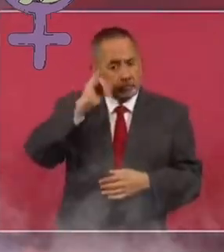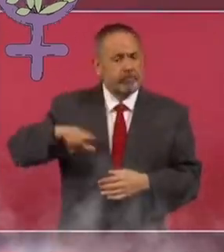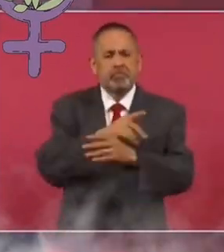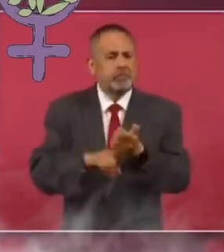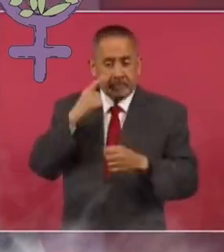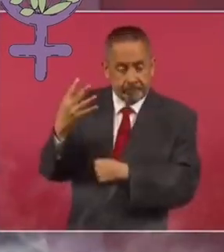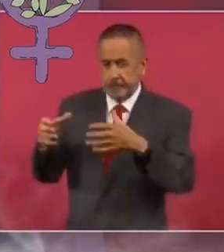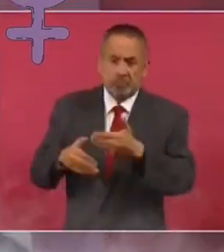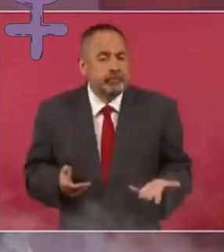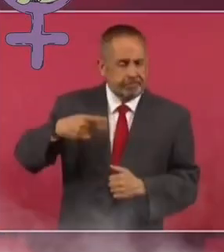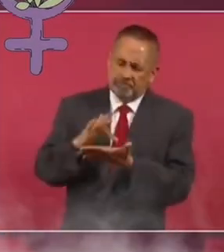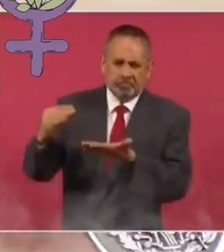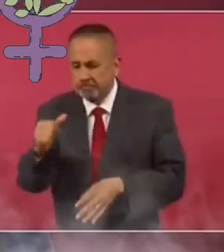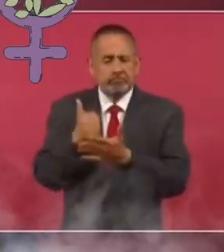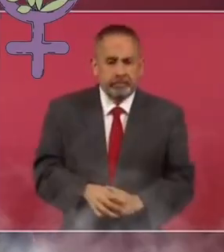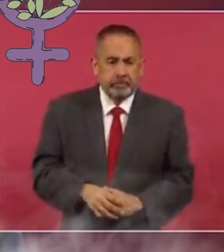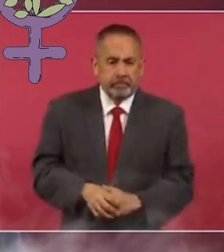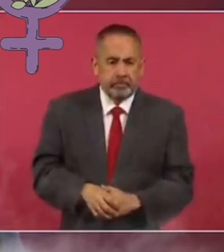gobierno,